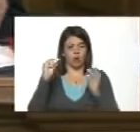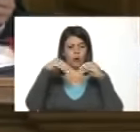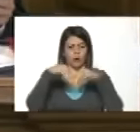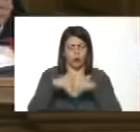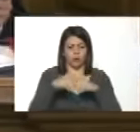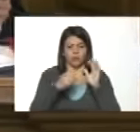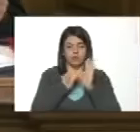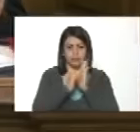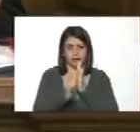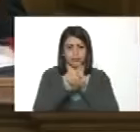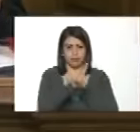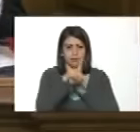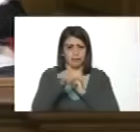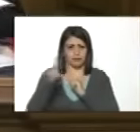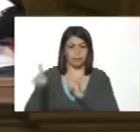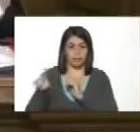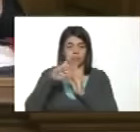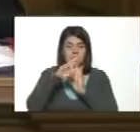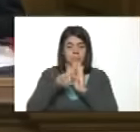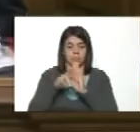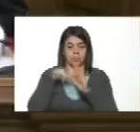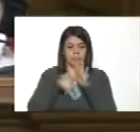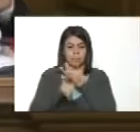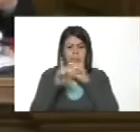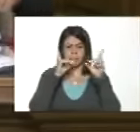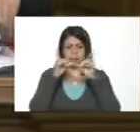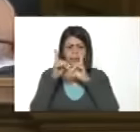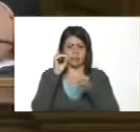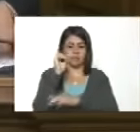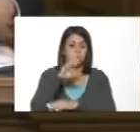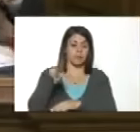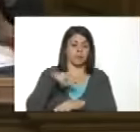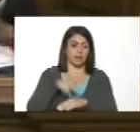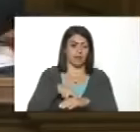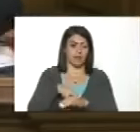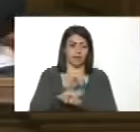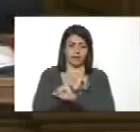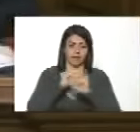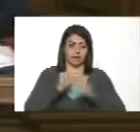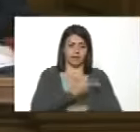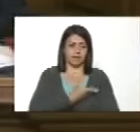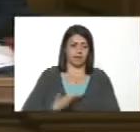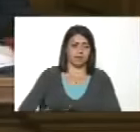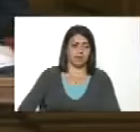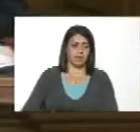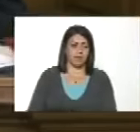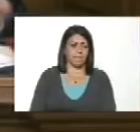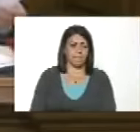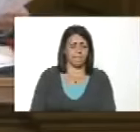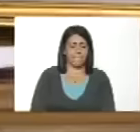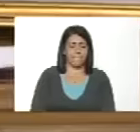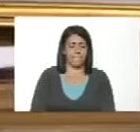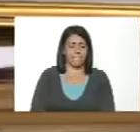en el artículo 111 del Reglamento Interior y de Debates de la Asamblea Nacional. Es todo, ciudadano presidente.